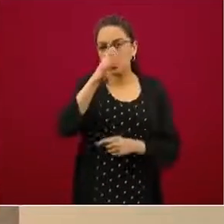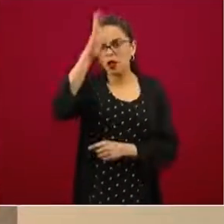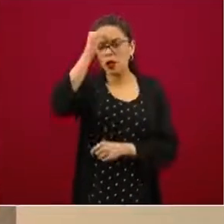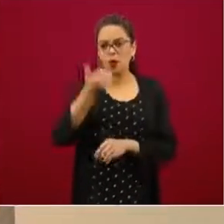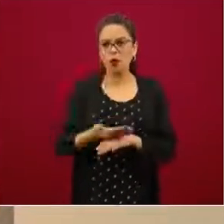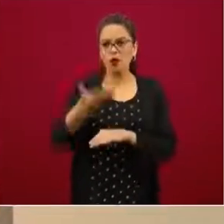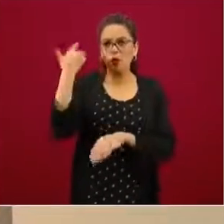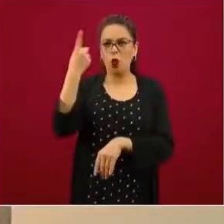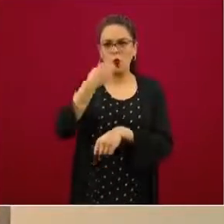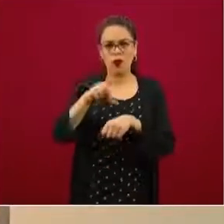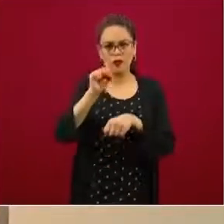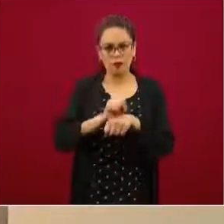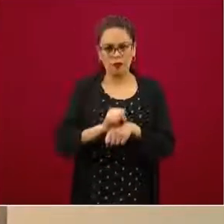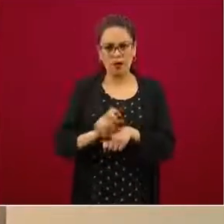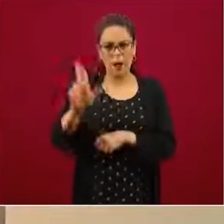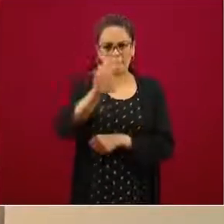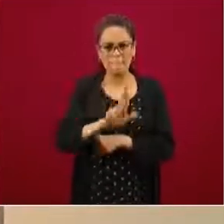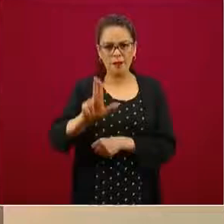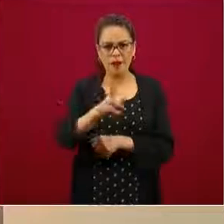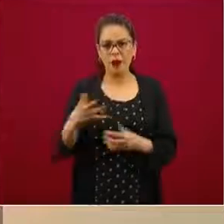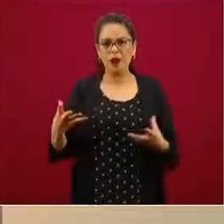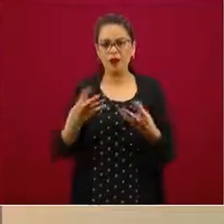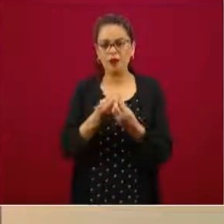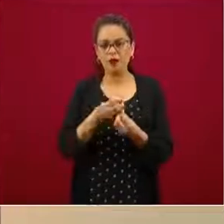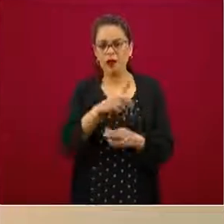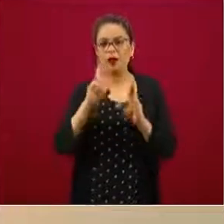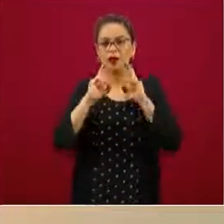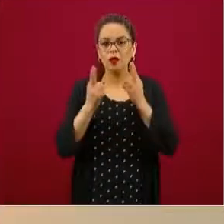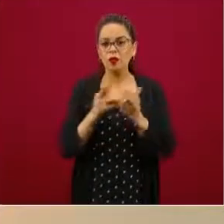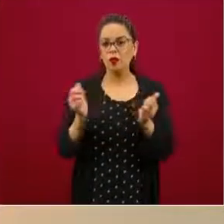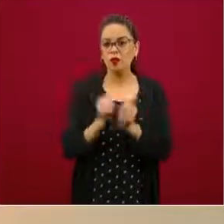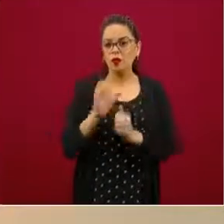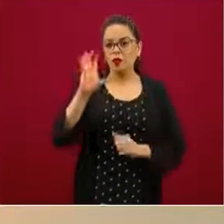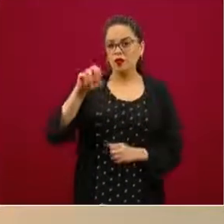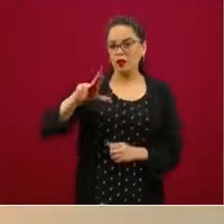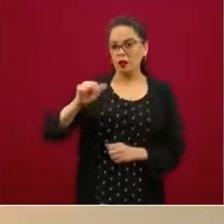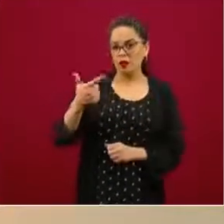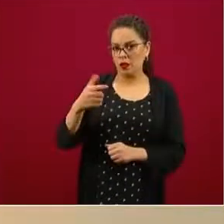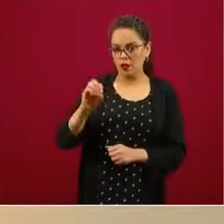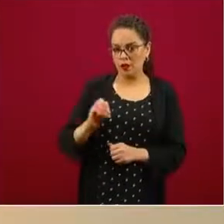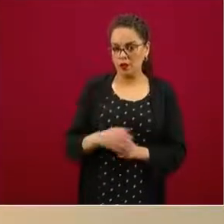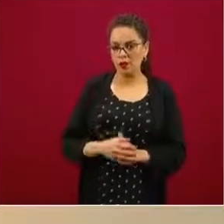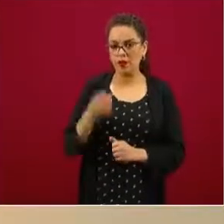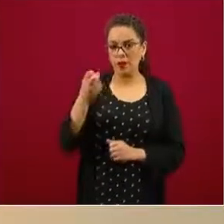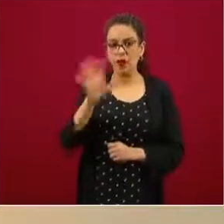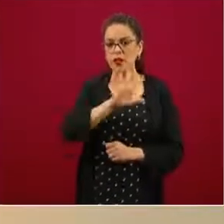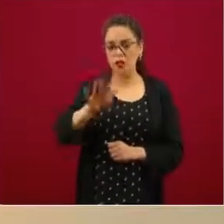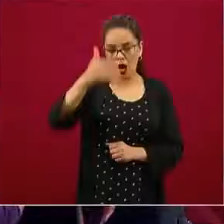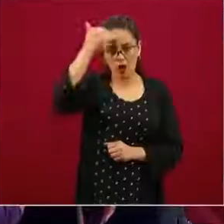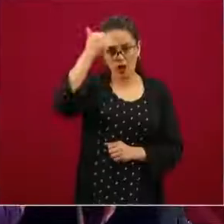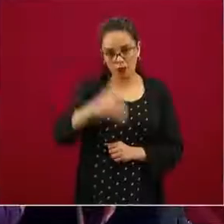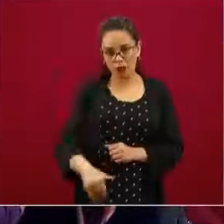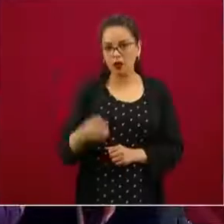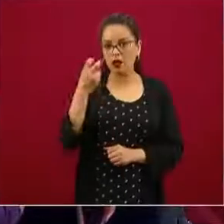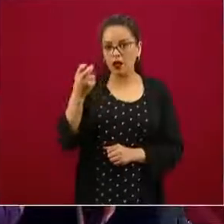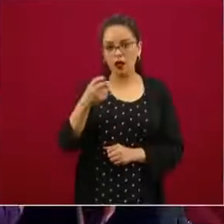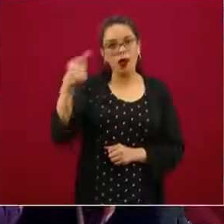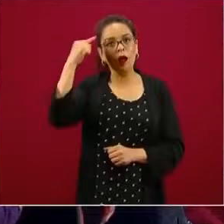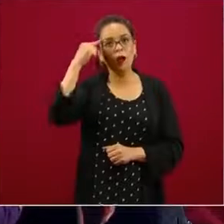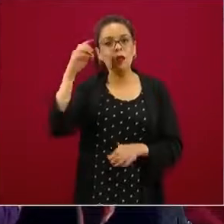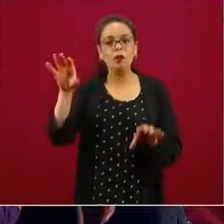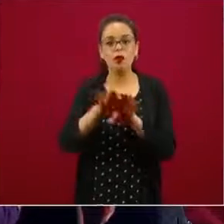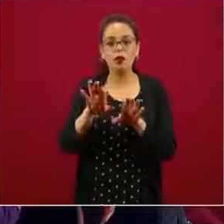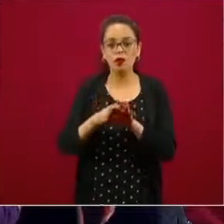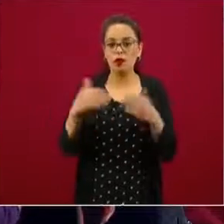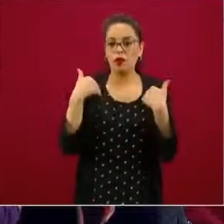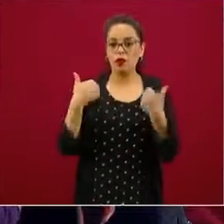el martes que tuvimos la sesión de CONAGO, todo el mundo está enterado de que así es el criterio del semáforo. Creo que es la